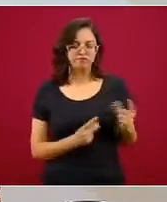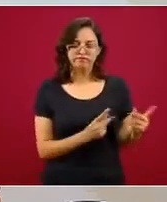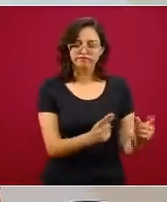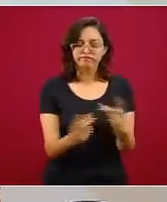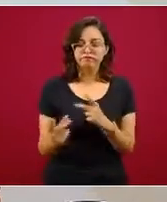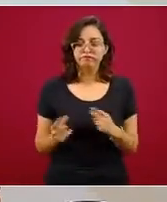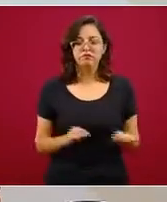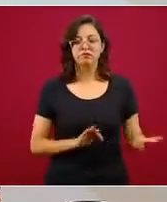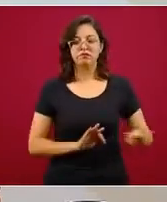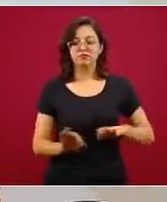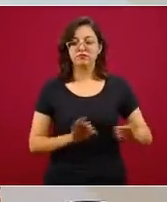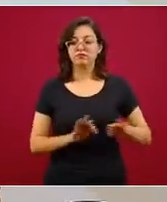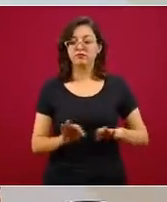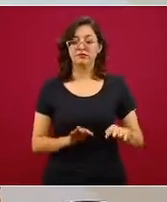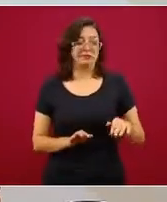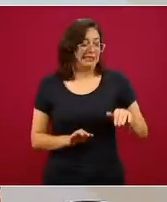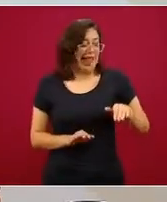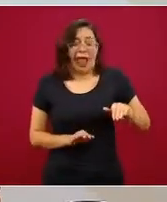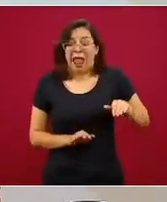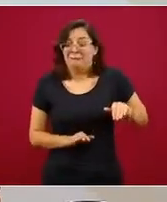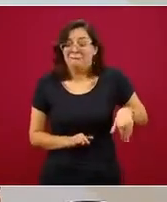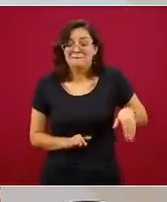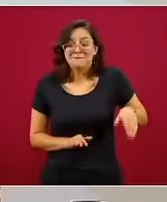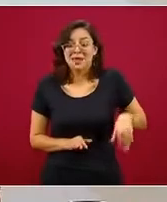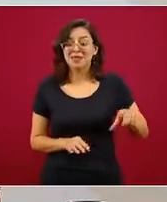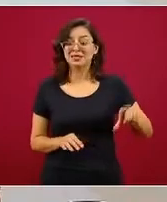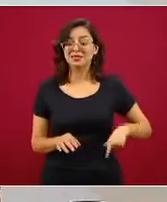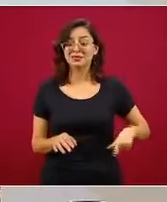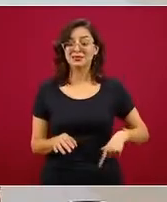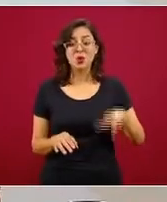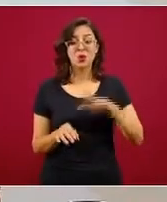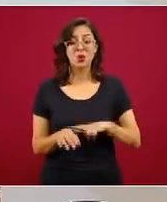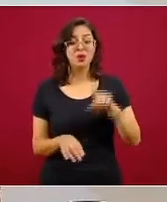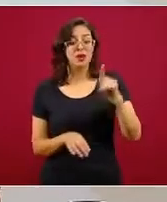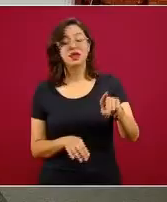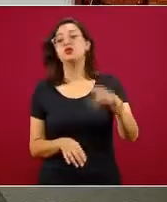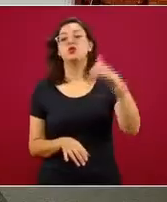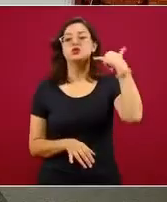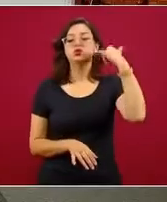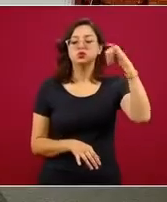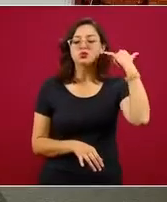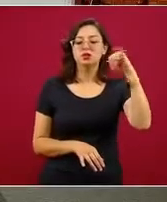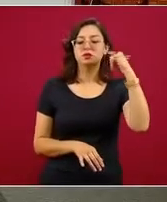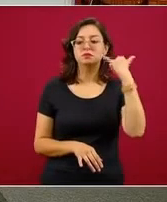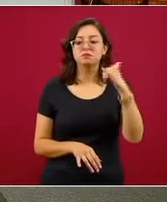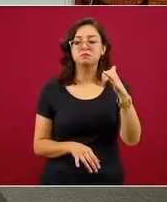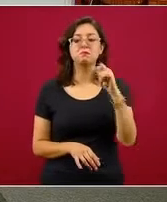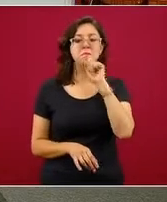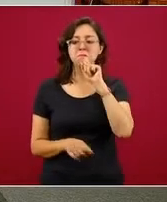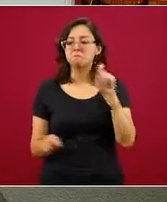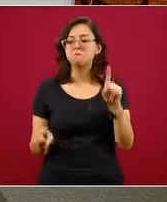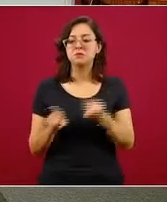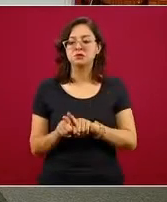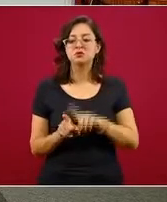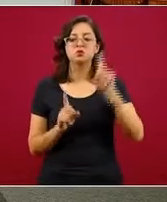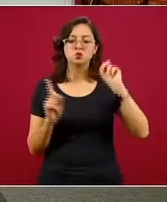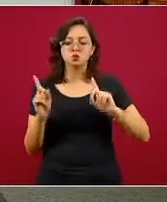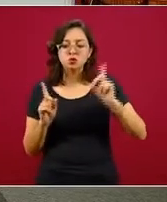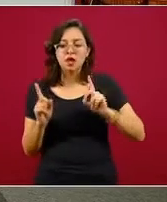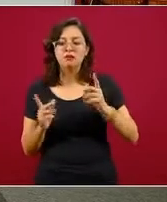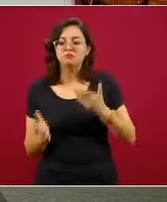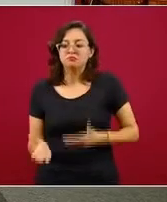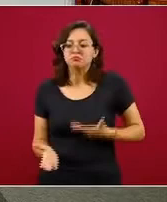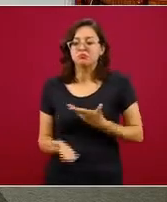dedicación. Hace unos minutos me acaba de escribir el gobernador de Yucatán con una inquietud semejante. Entonces, todas las